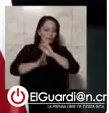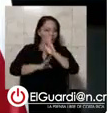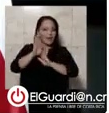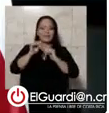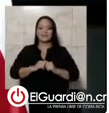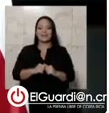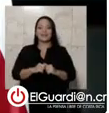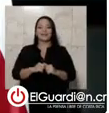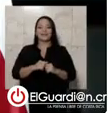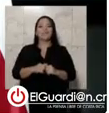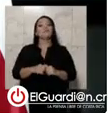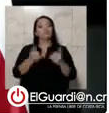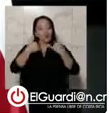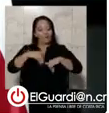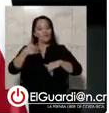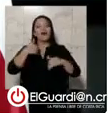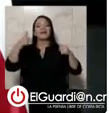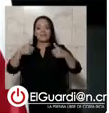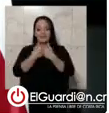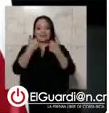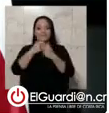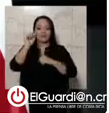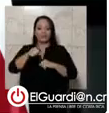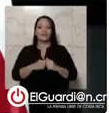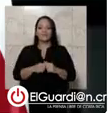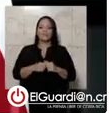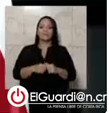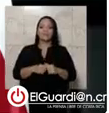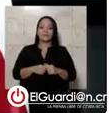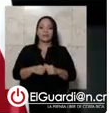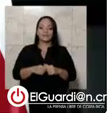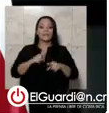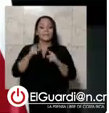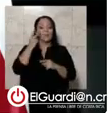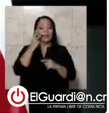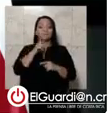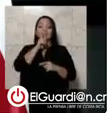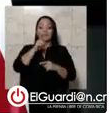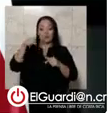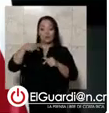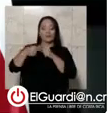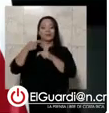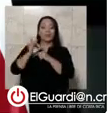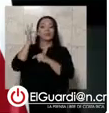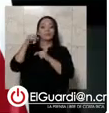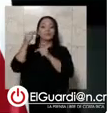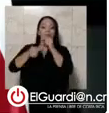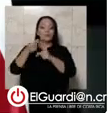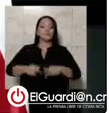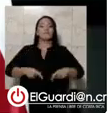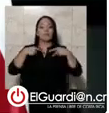No significa que no haya desafíos. Va a ver que sí es cierto de que esta generación y la próxima van a vivir en un